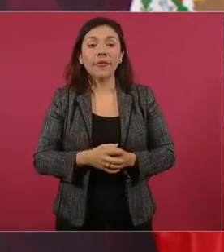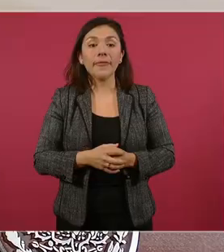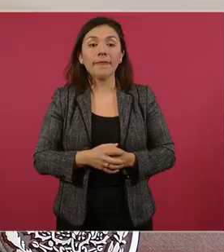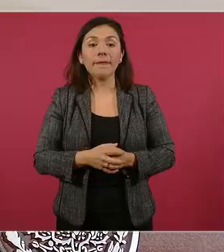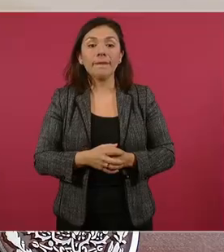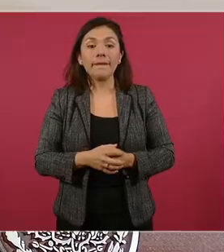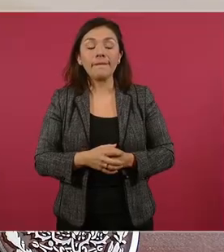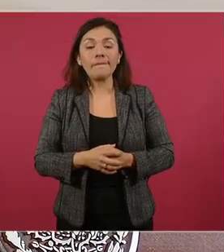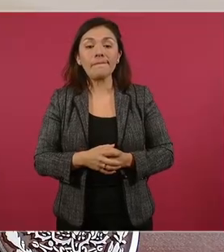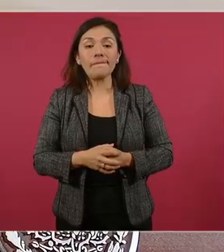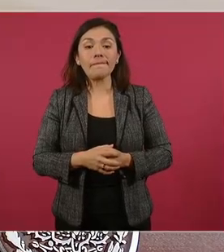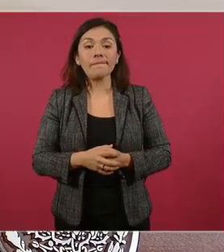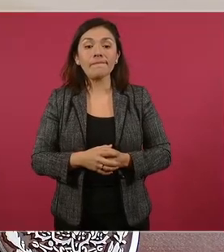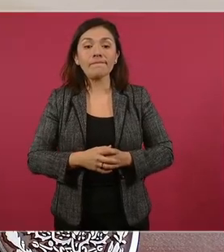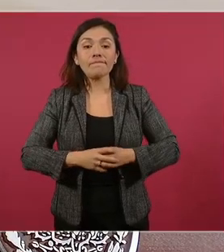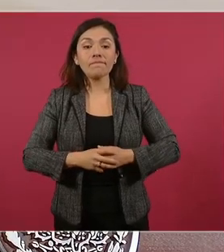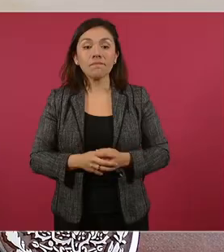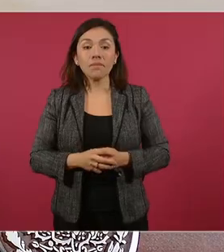exactos,